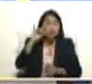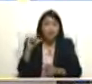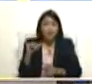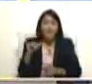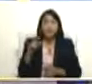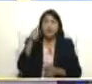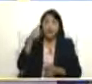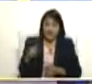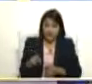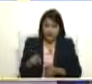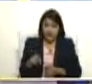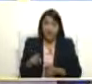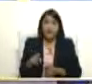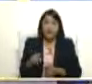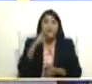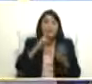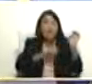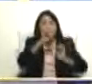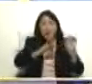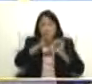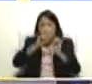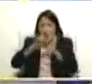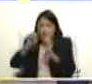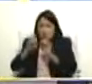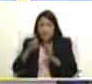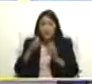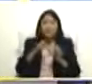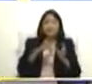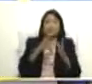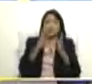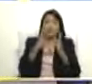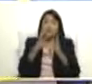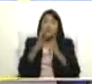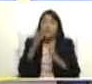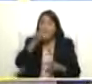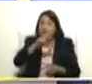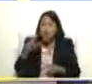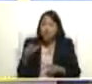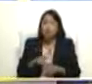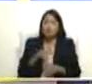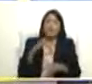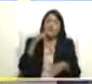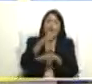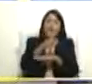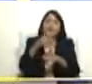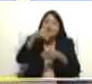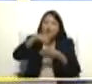Estábamos evaluando. El grueso de la gente salió en la tarde y en la noche.